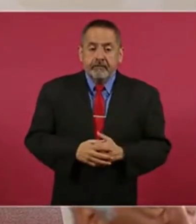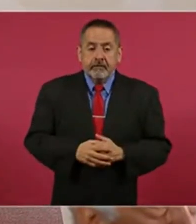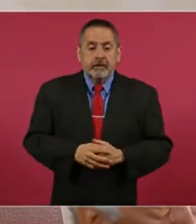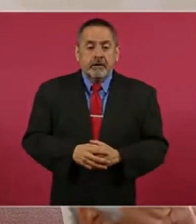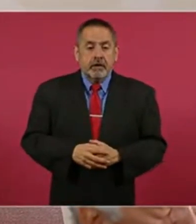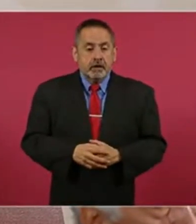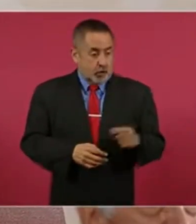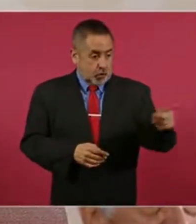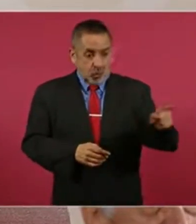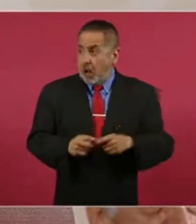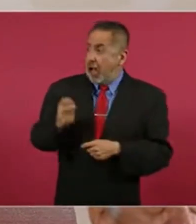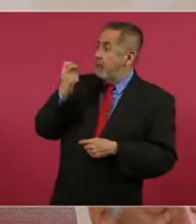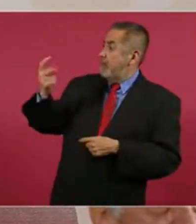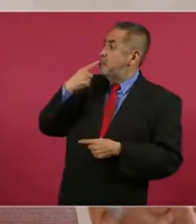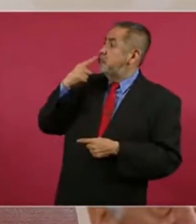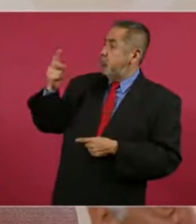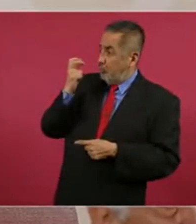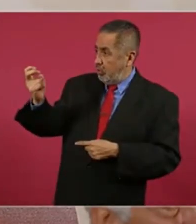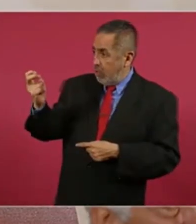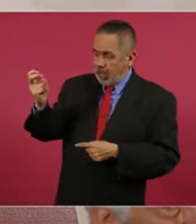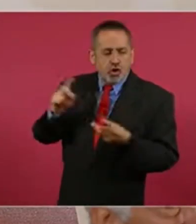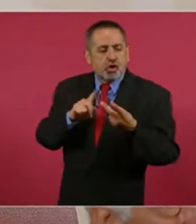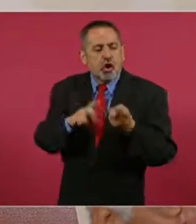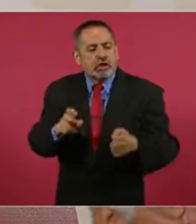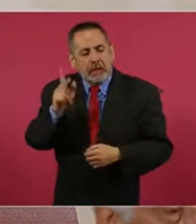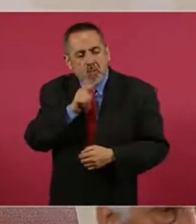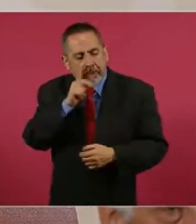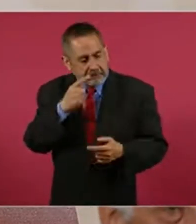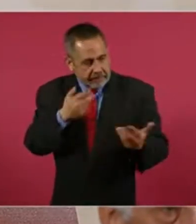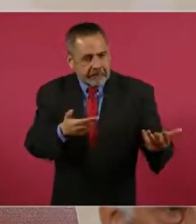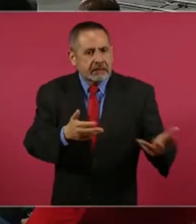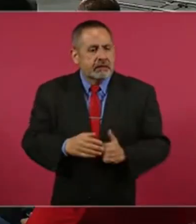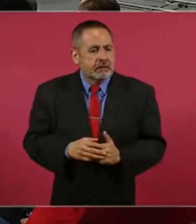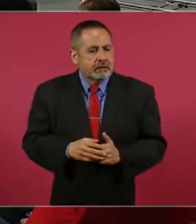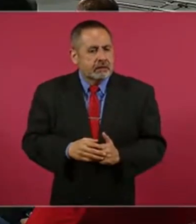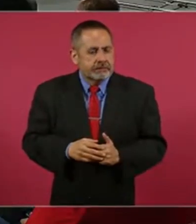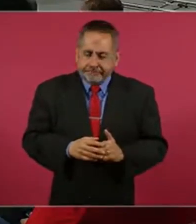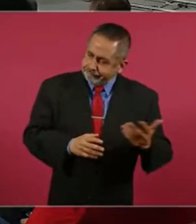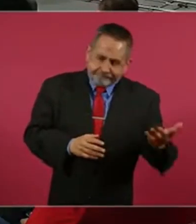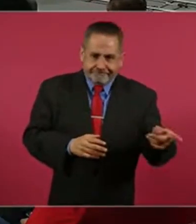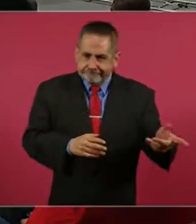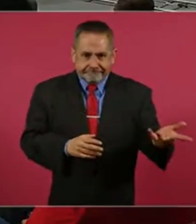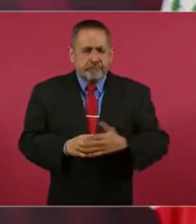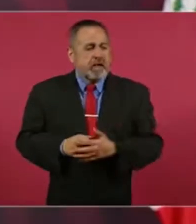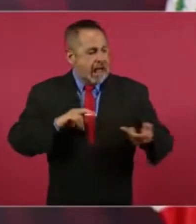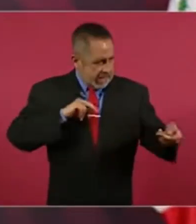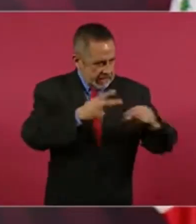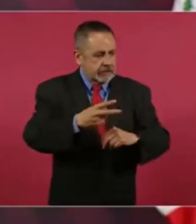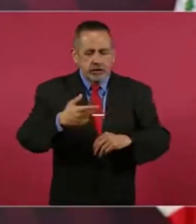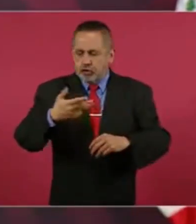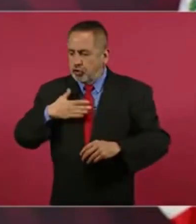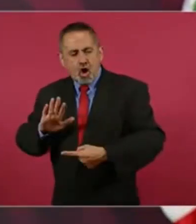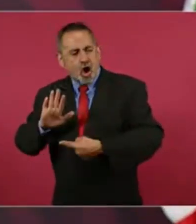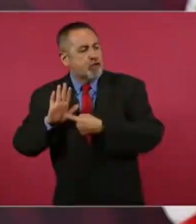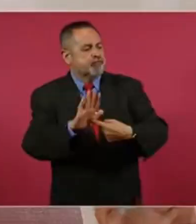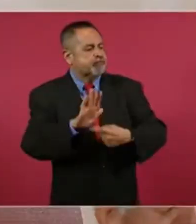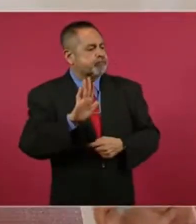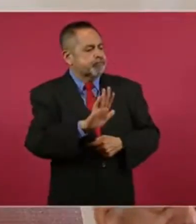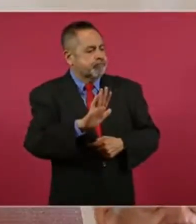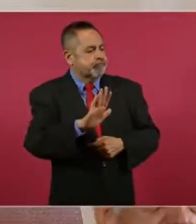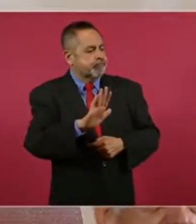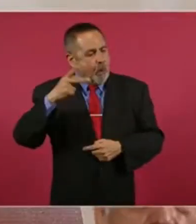que acusa debe de probar, pero aquí no aplica. Yo voy a probarte